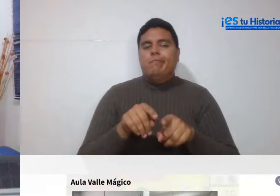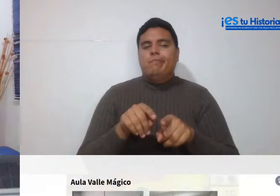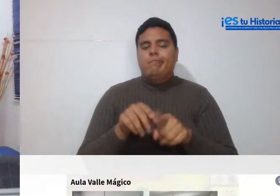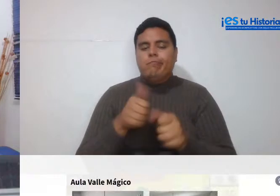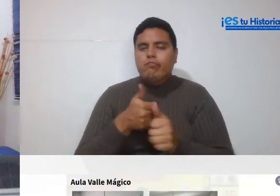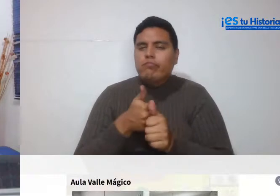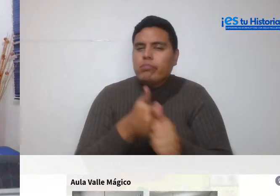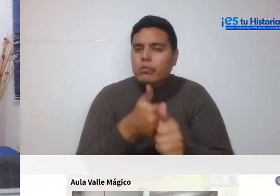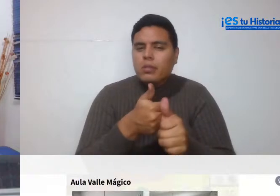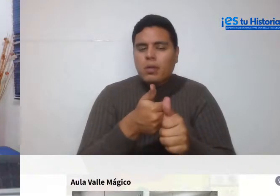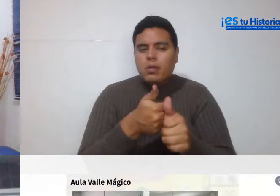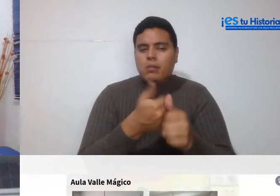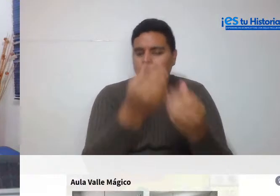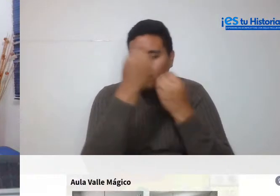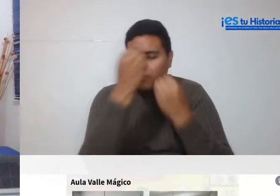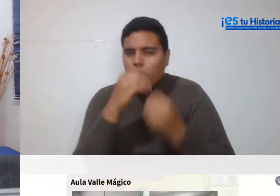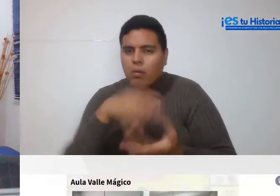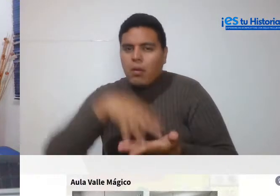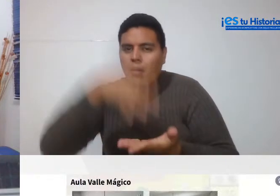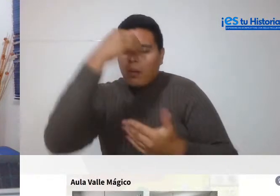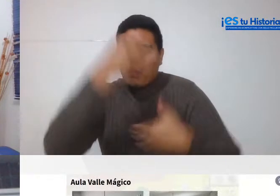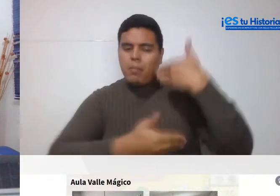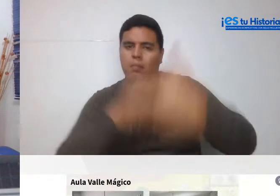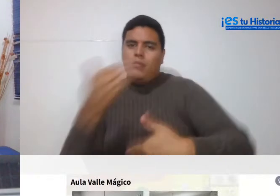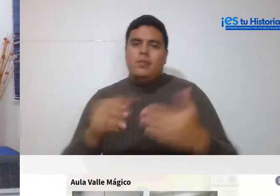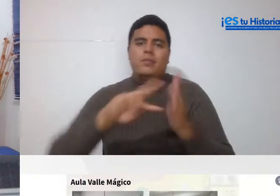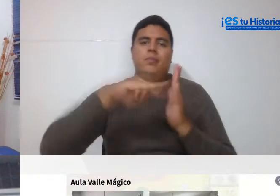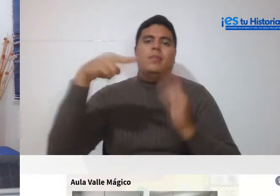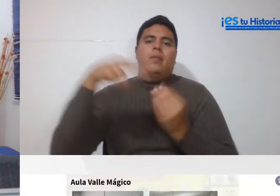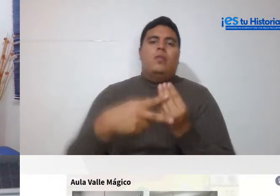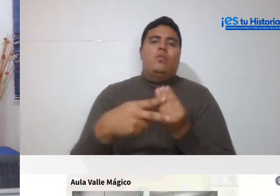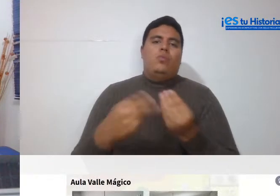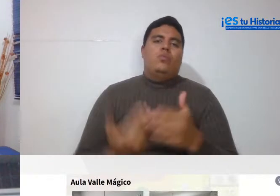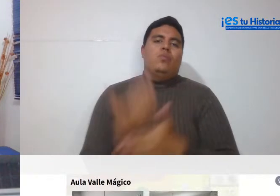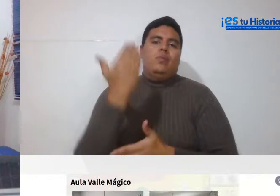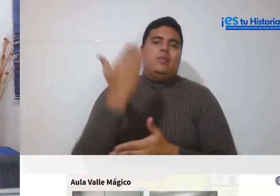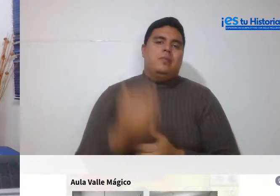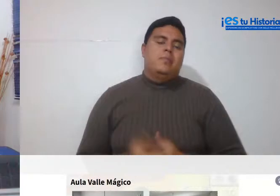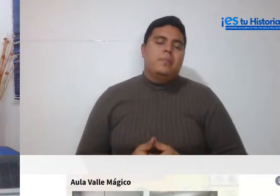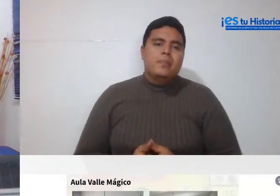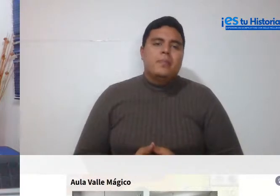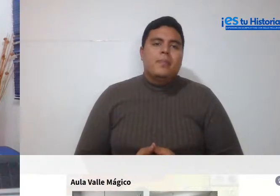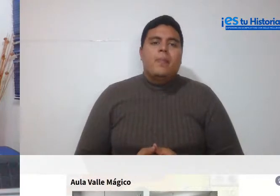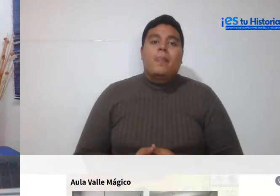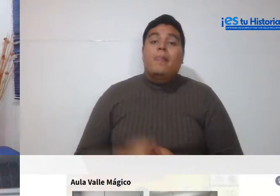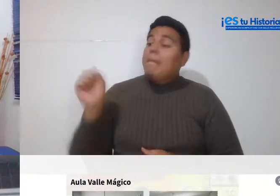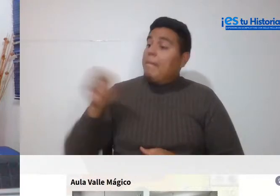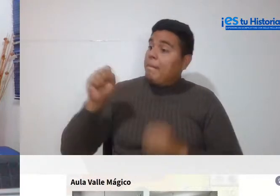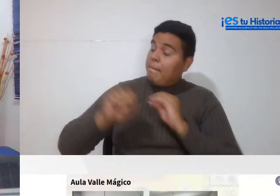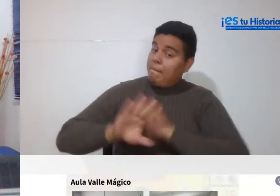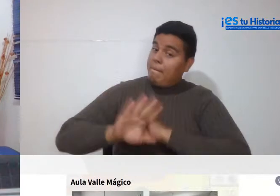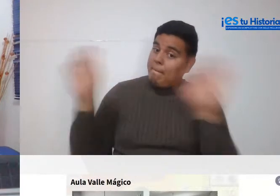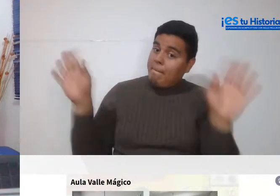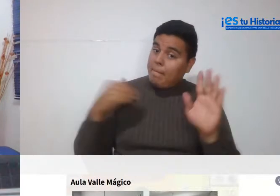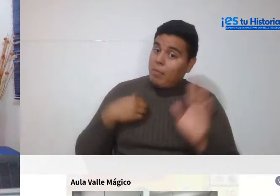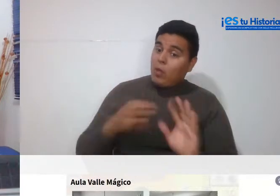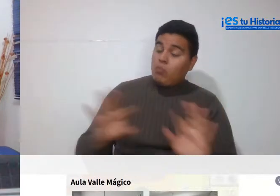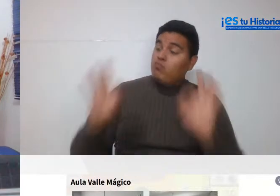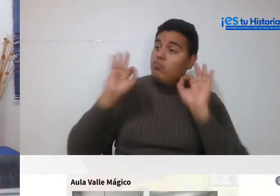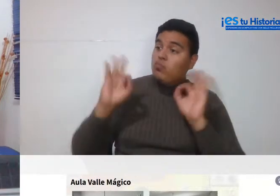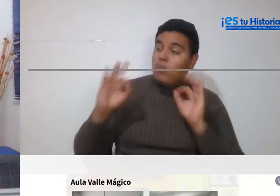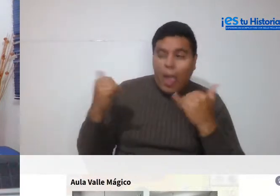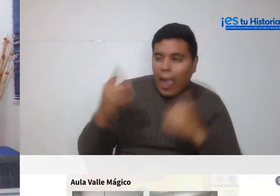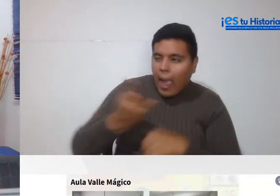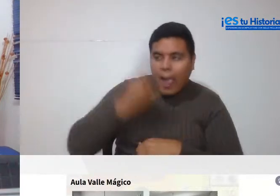proceso de aprendizaje a través de las nuevas herramientas. Claro que sí. Bueno, maestro, muchísimas gracias. Finalmente, algo que nos quiera dejar,